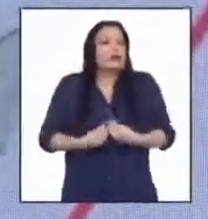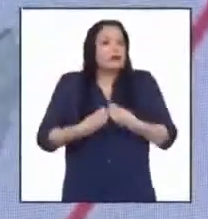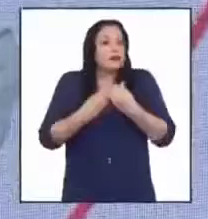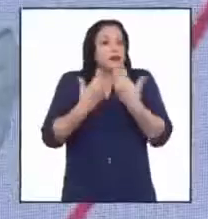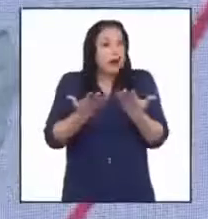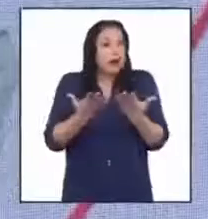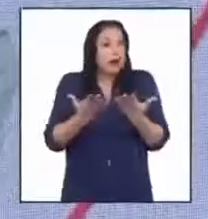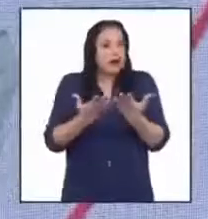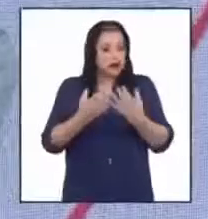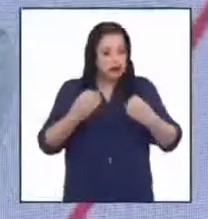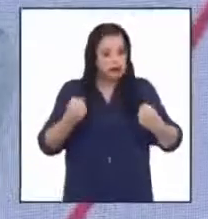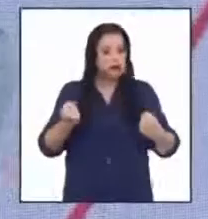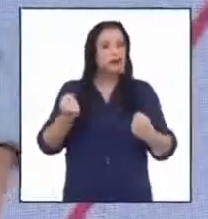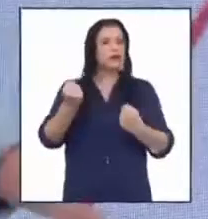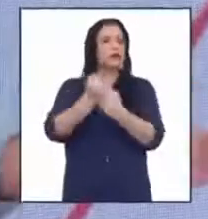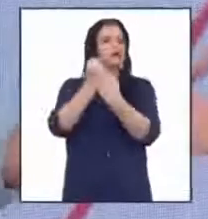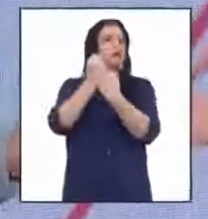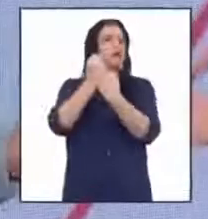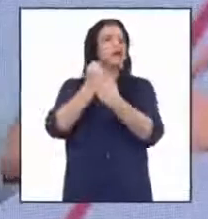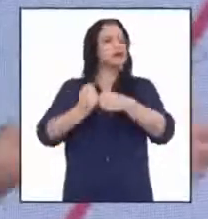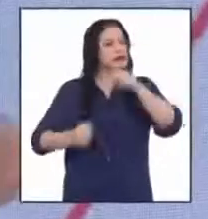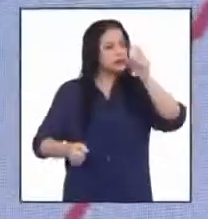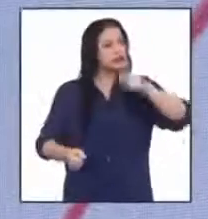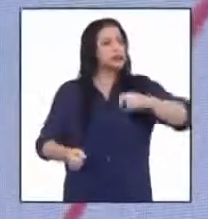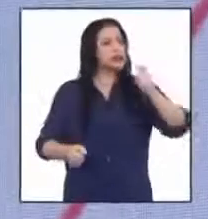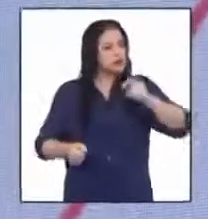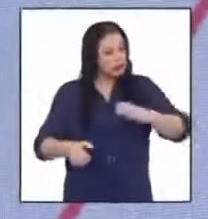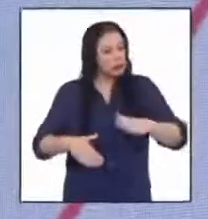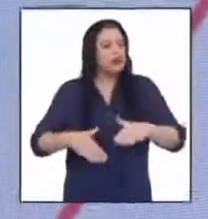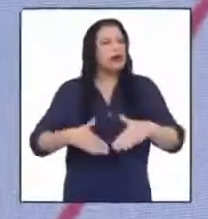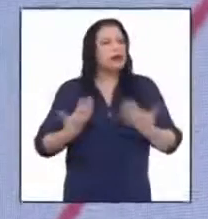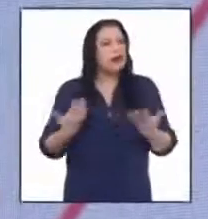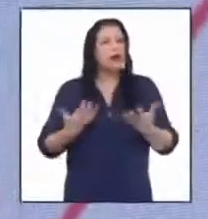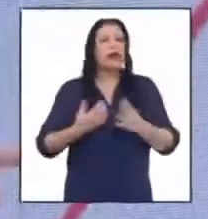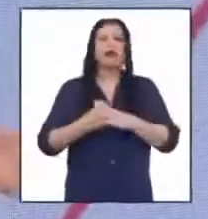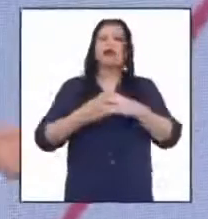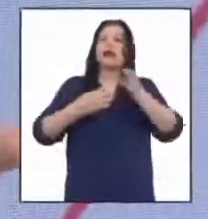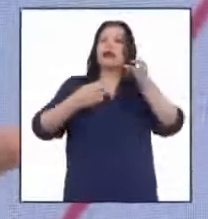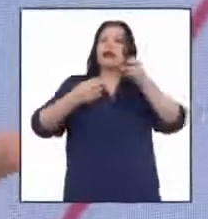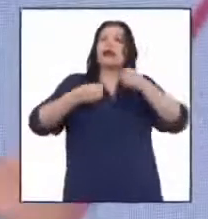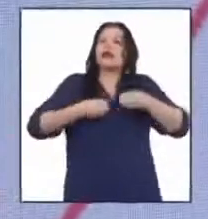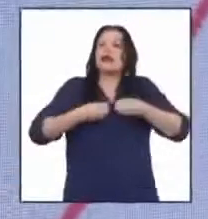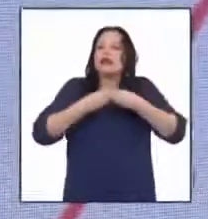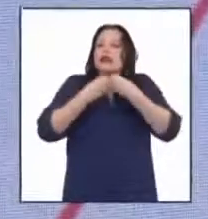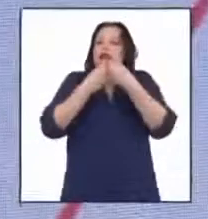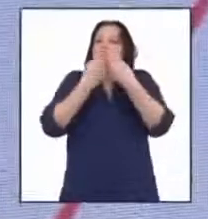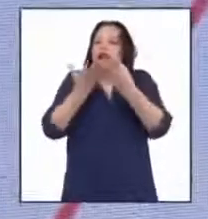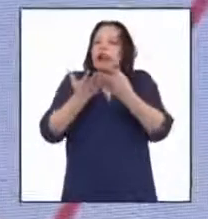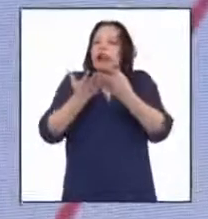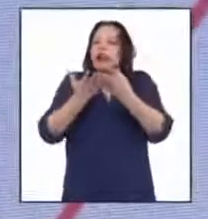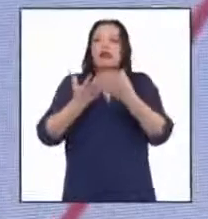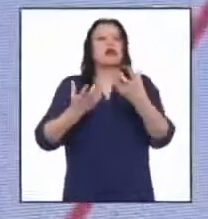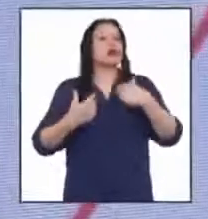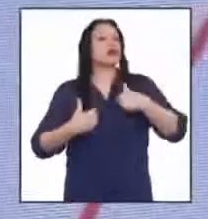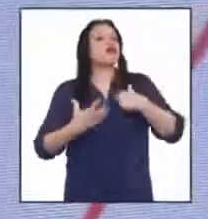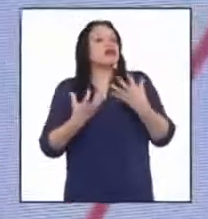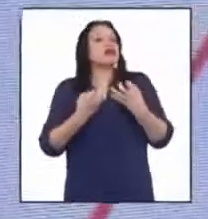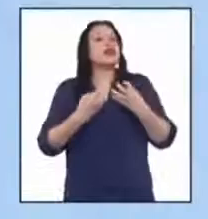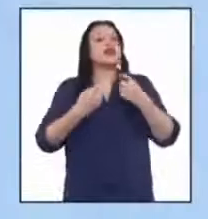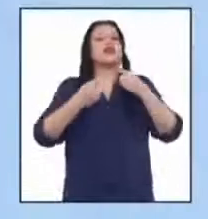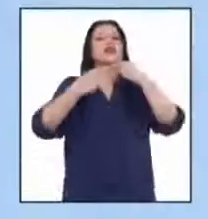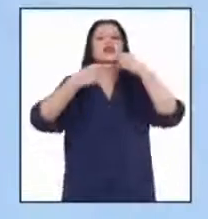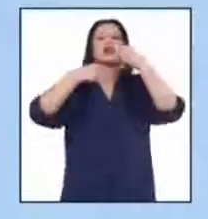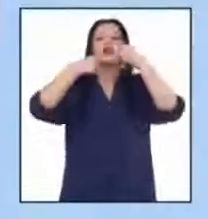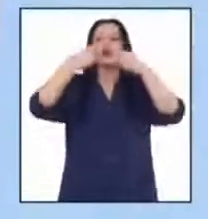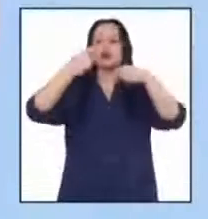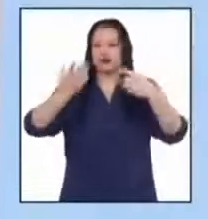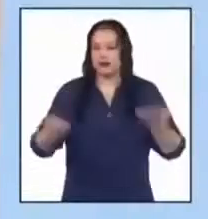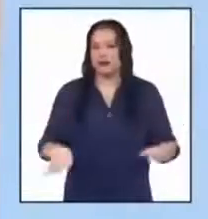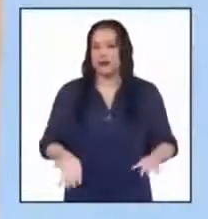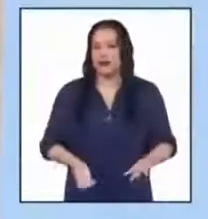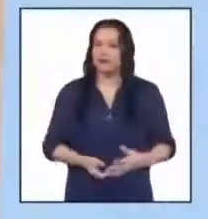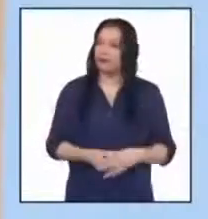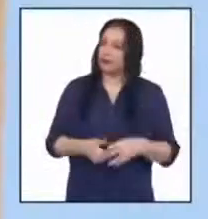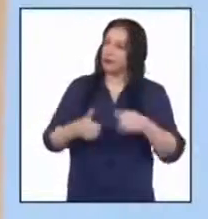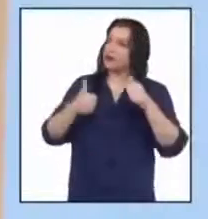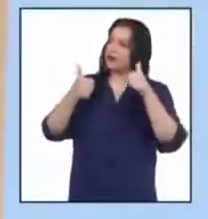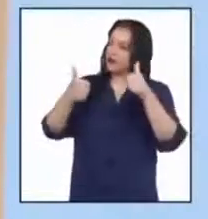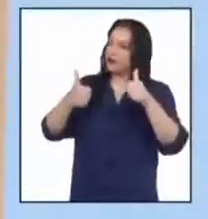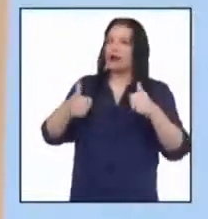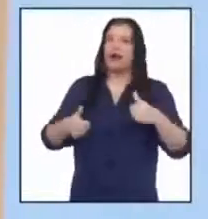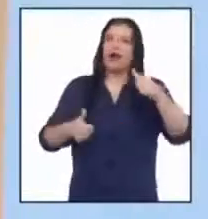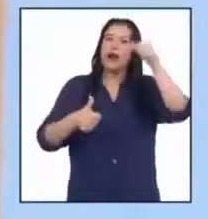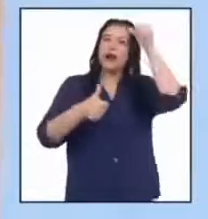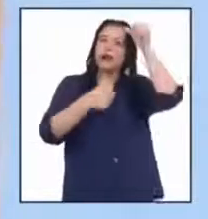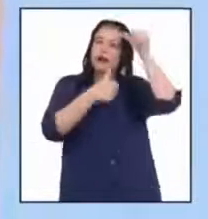el soporte necesario para así poder transmitir de manera adecuada aquello que queremos. Así es, Stephanie. ¿Ustedes